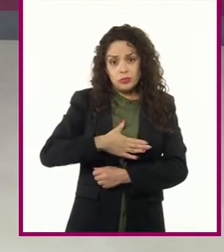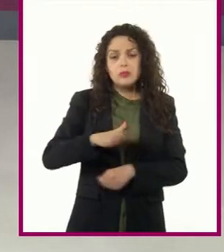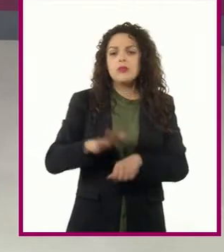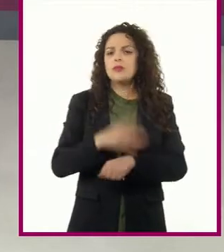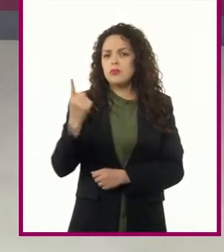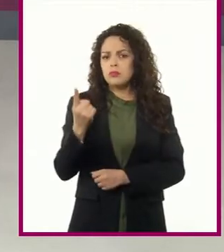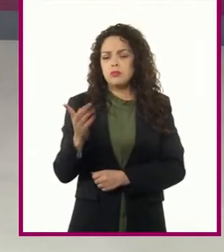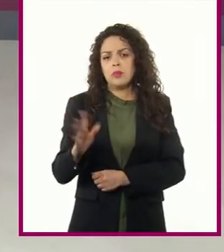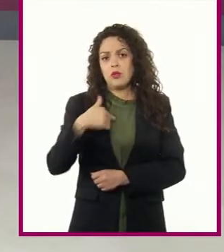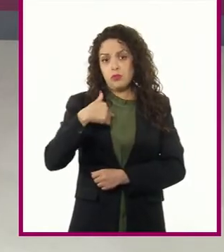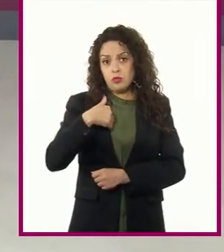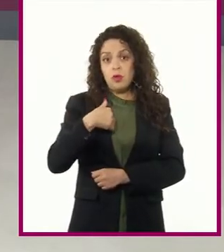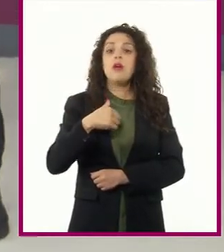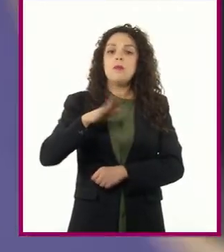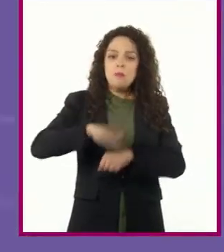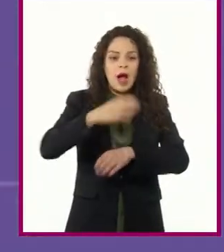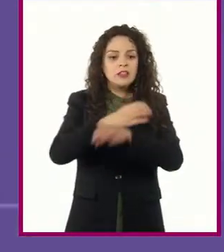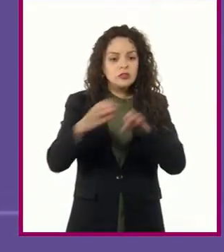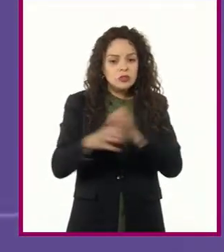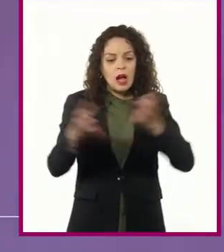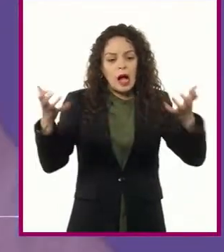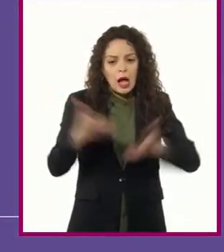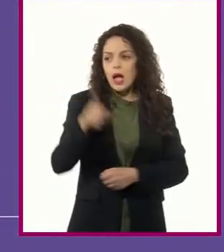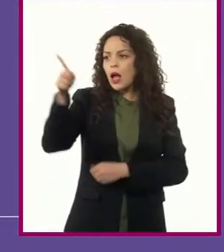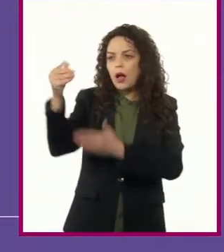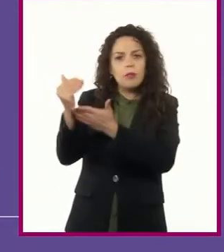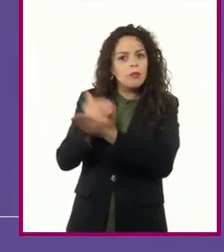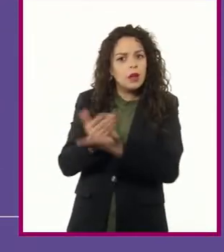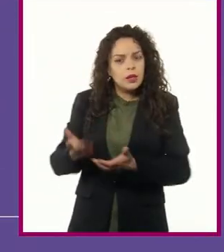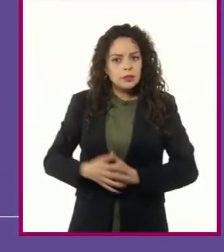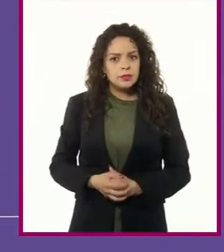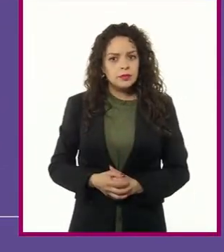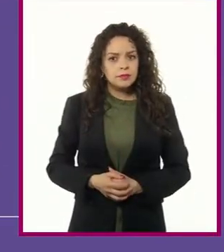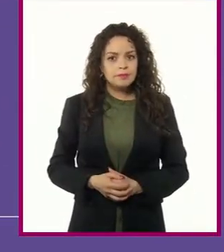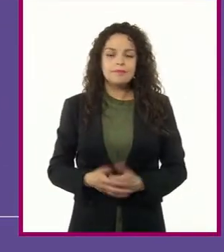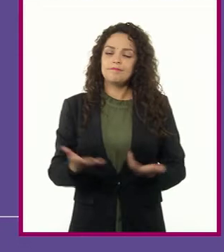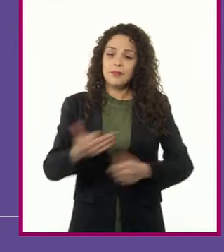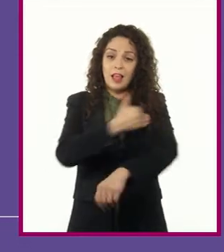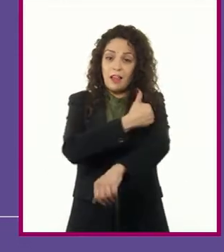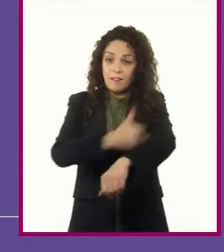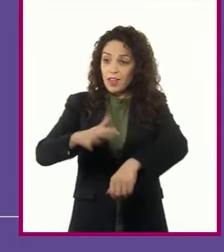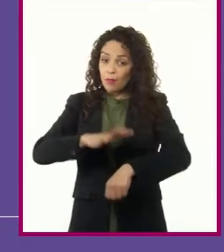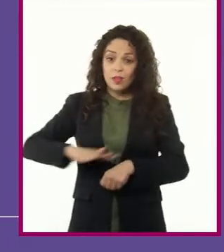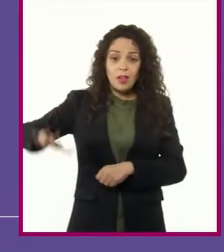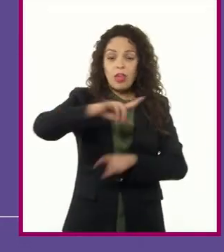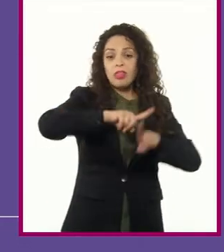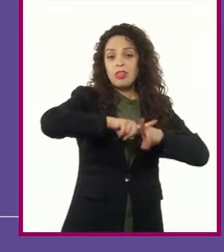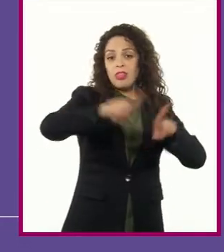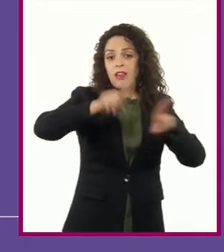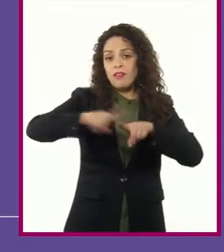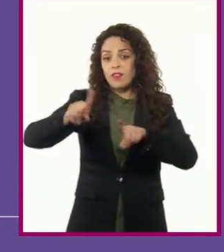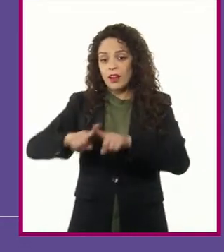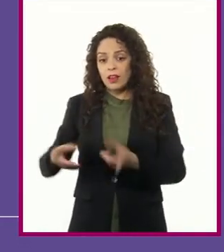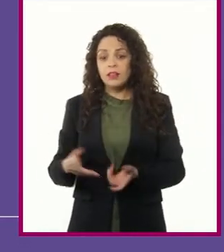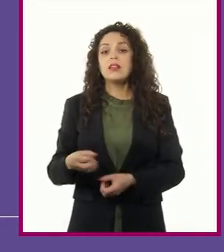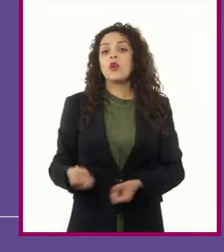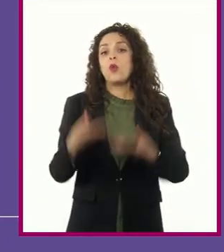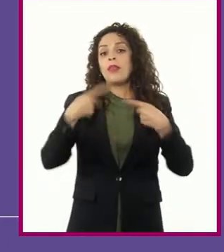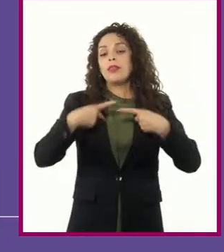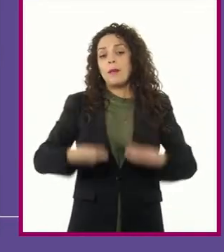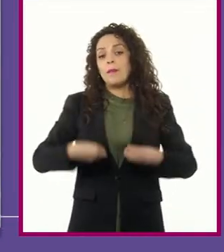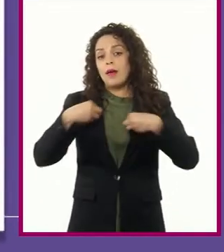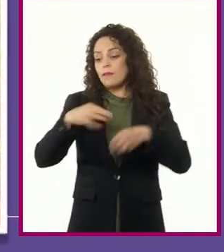que tengo más deberes que él. Ah, Nadia, todas las familias son distintas, ya sea por el número de integrantes